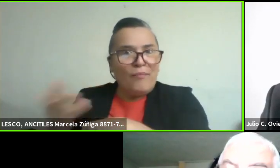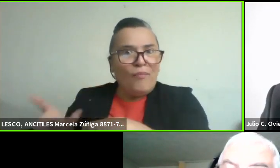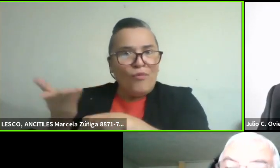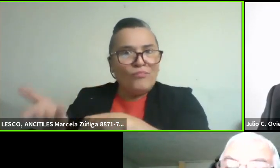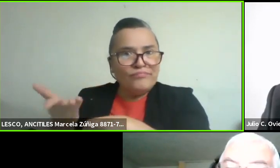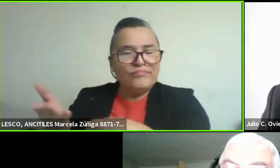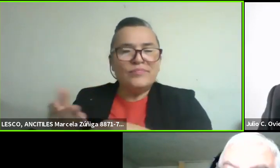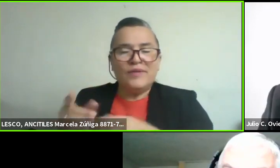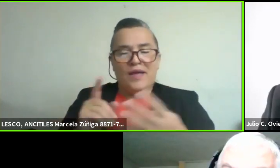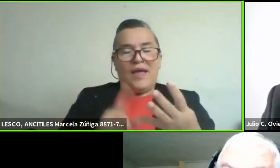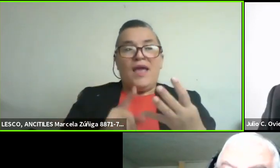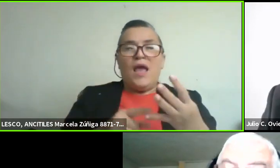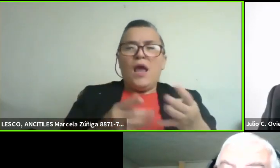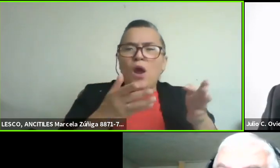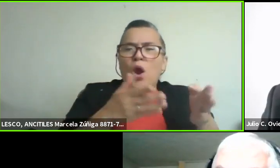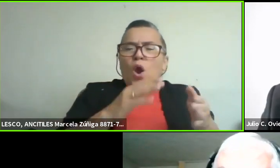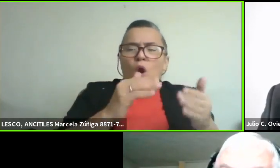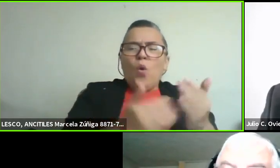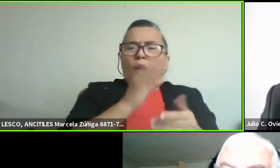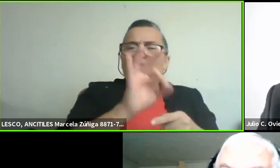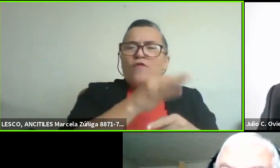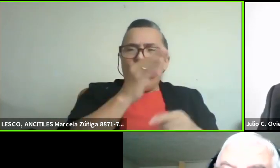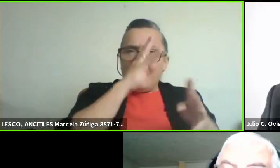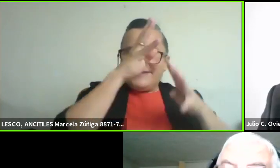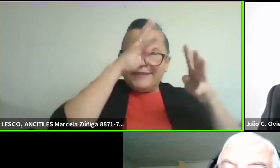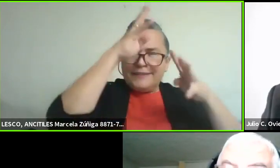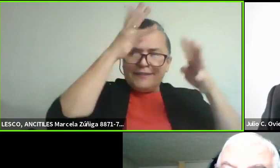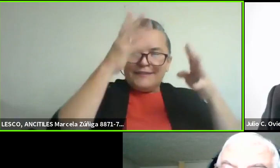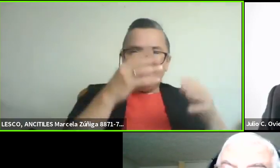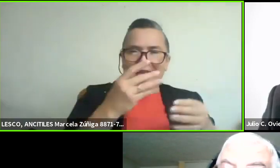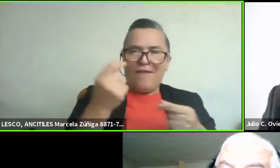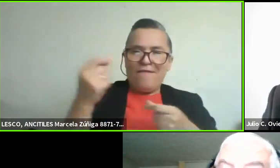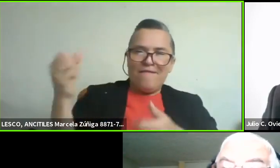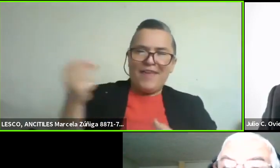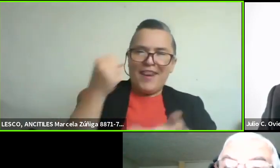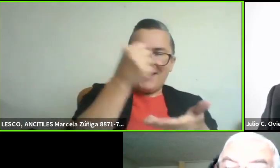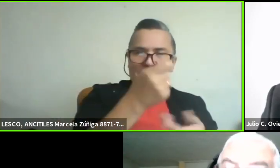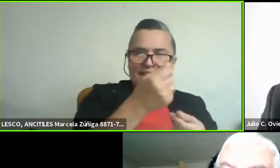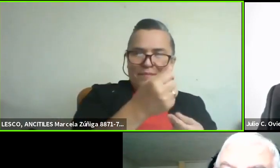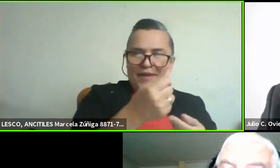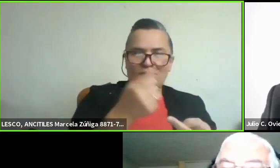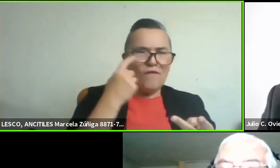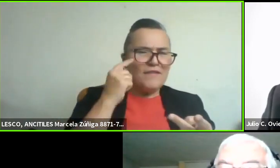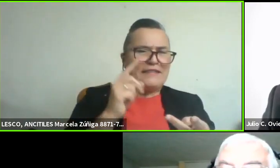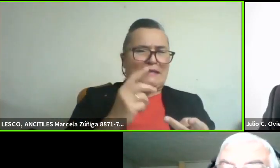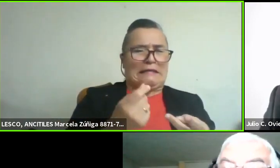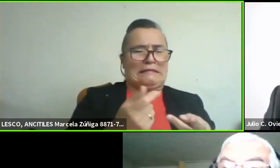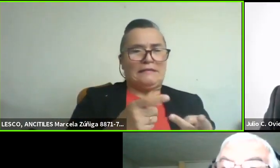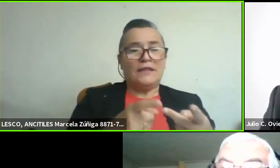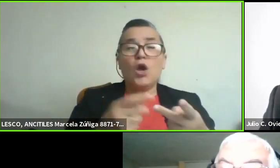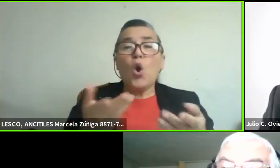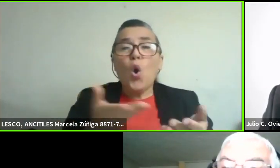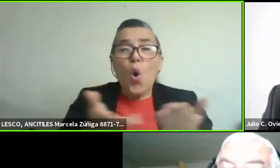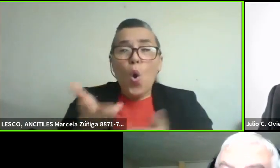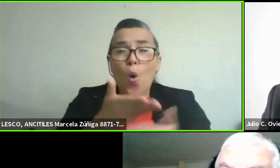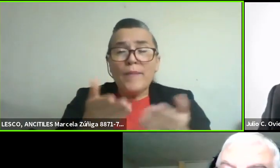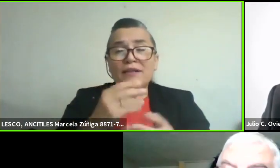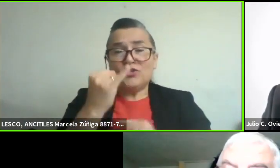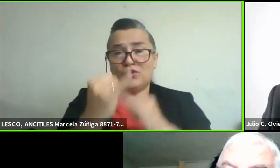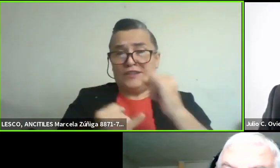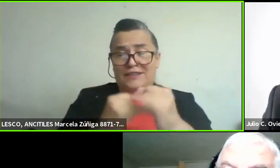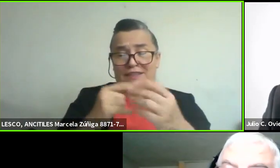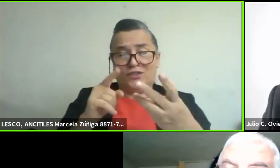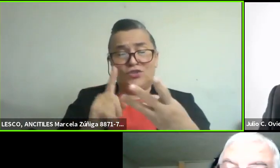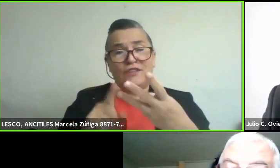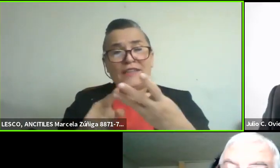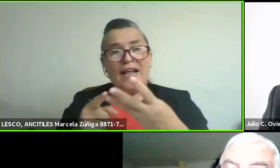formas creativas de financiamiento en medio de la situación fiscal tan complicada procurar la cooperación internacional procurar las integrales